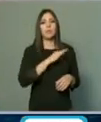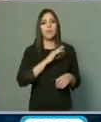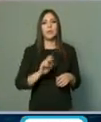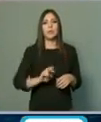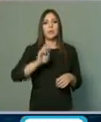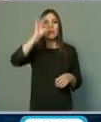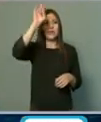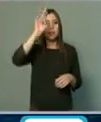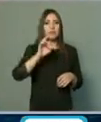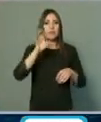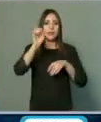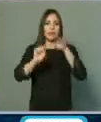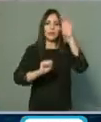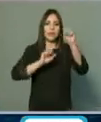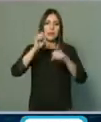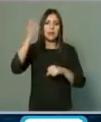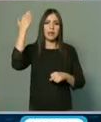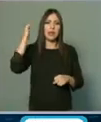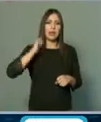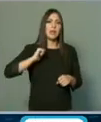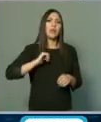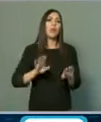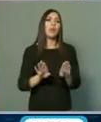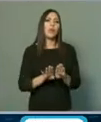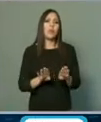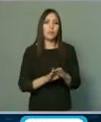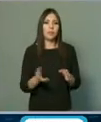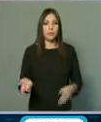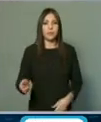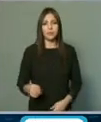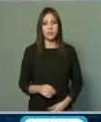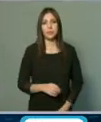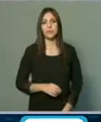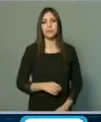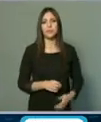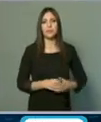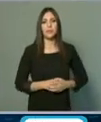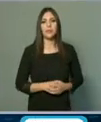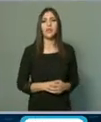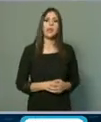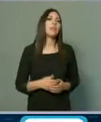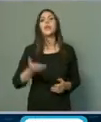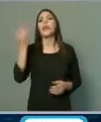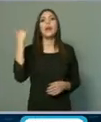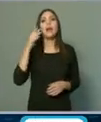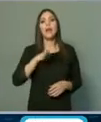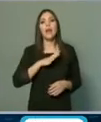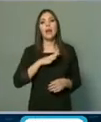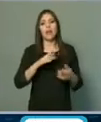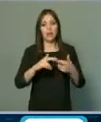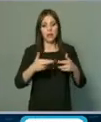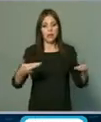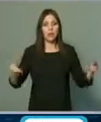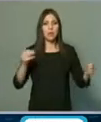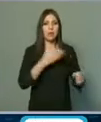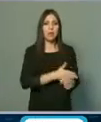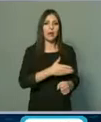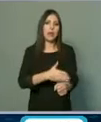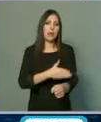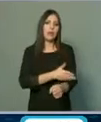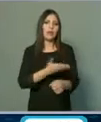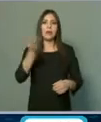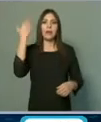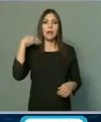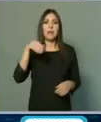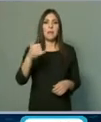y descender actualmente, y en esa época, pues, ¿cómo le hacían? Pues capaz que también había una hilito, Una palito. lianita. Pues mira, los mayas eran tremendos.